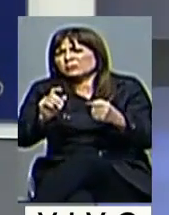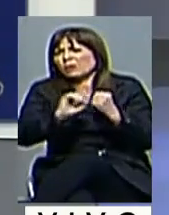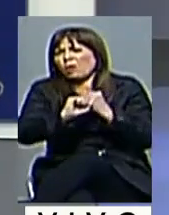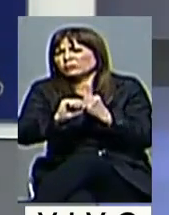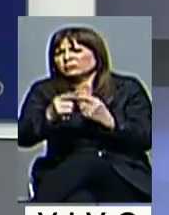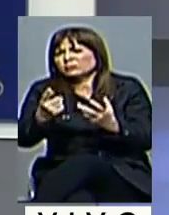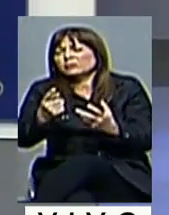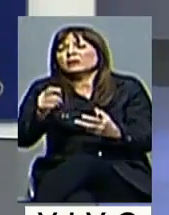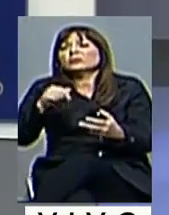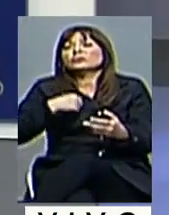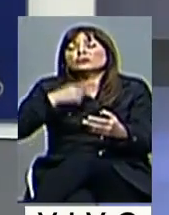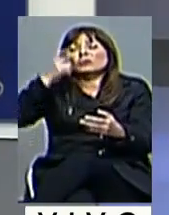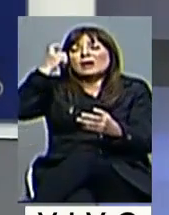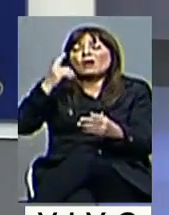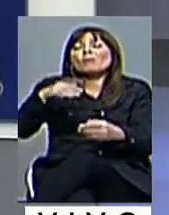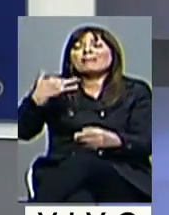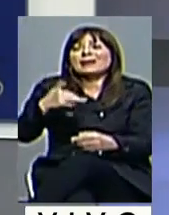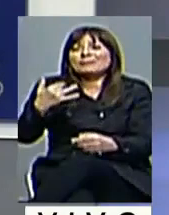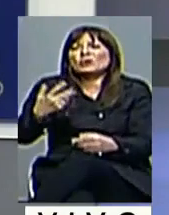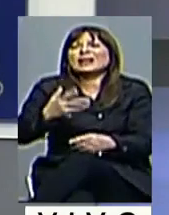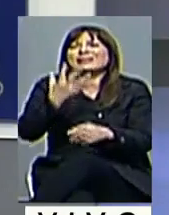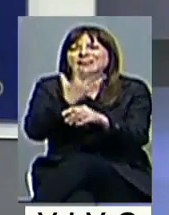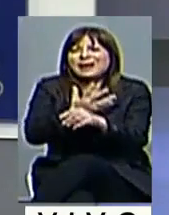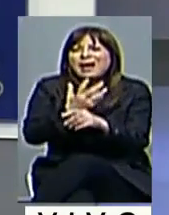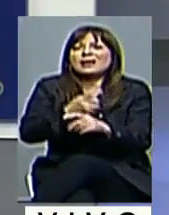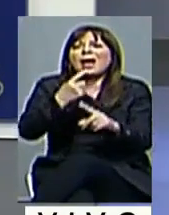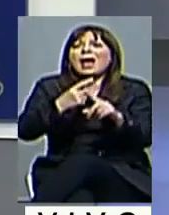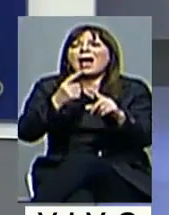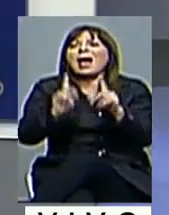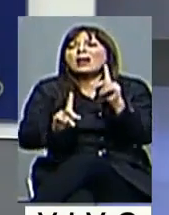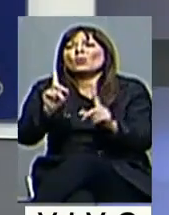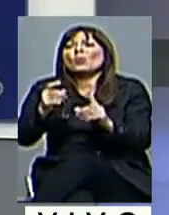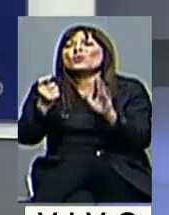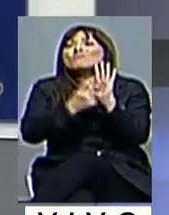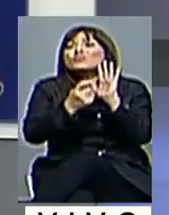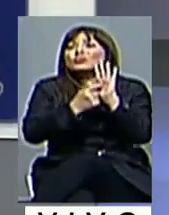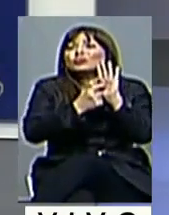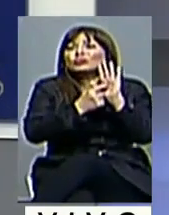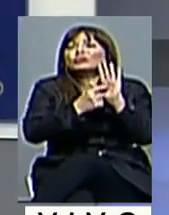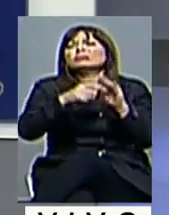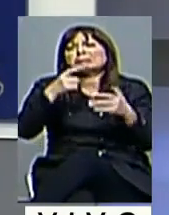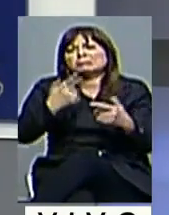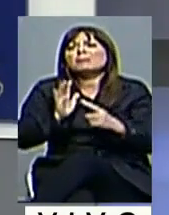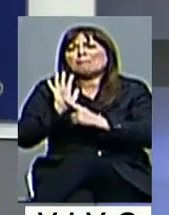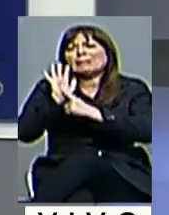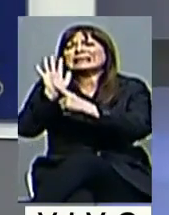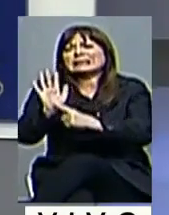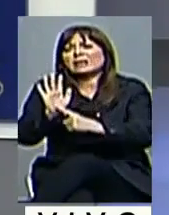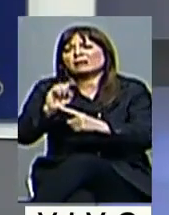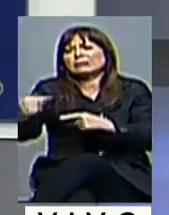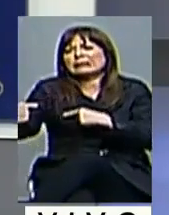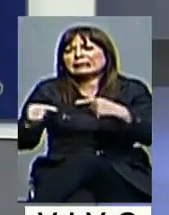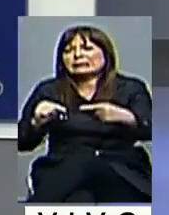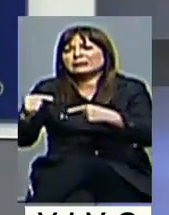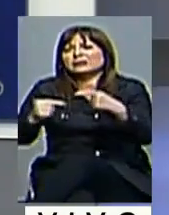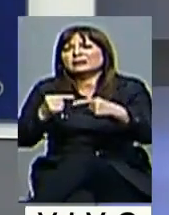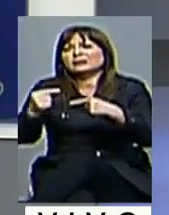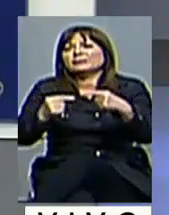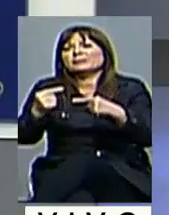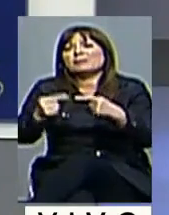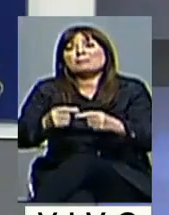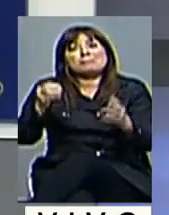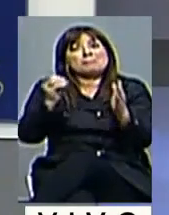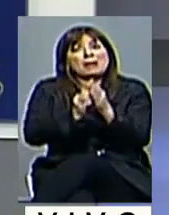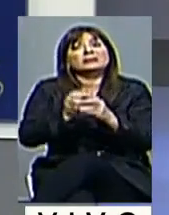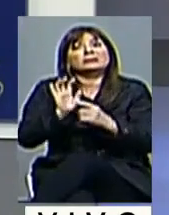o lo que estoy tratando de destacar, es que existen ciertos puntos donde esa discordia va a estar presente, más presente incluso que con la oposición.